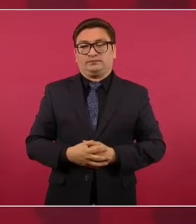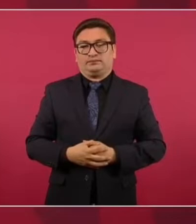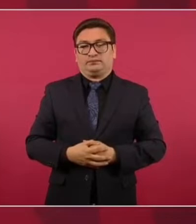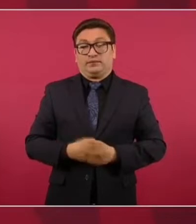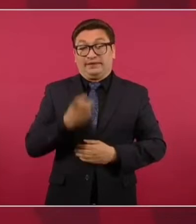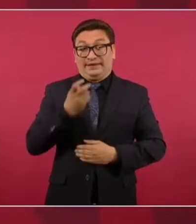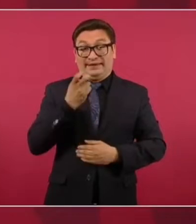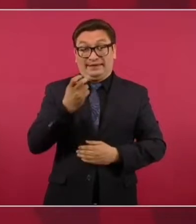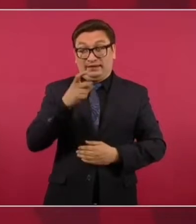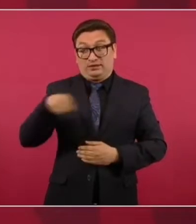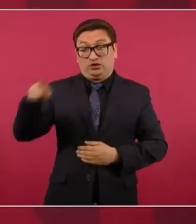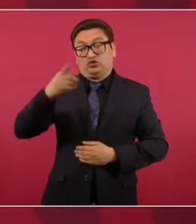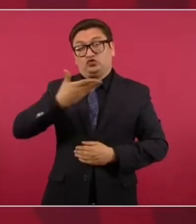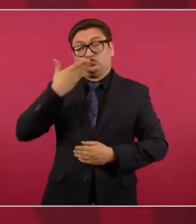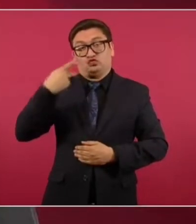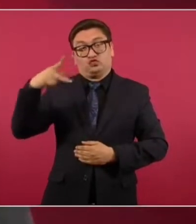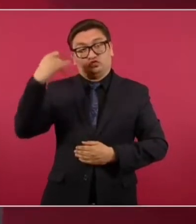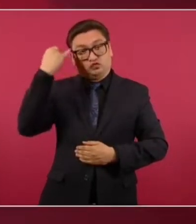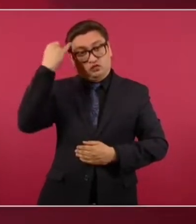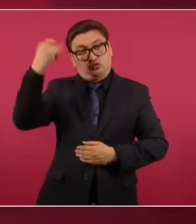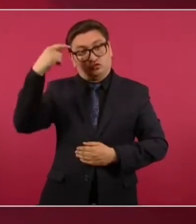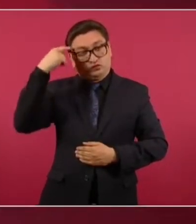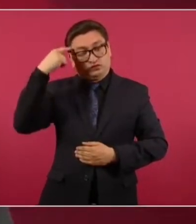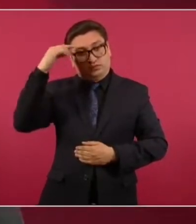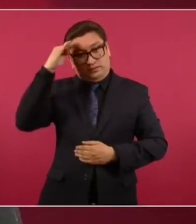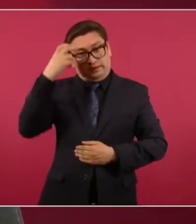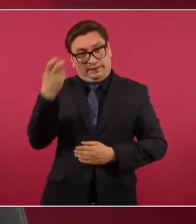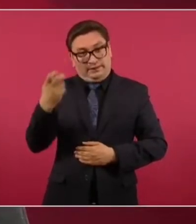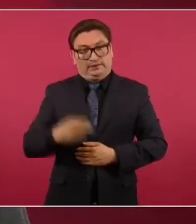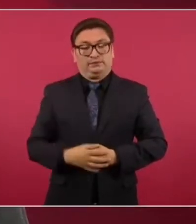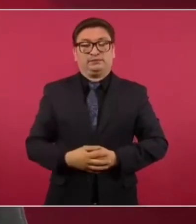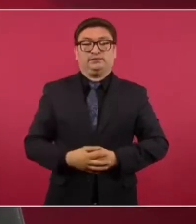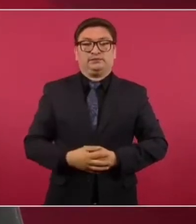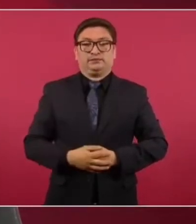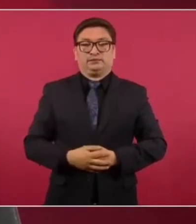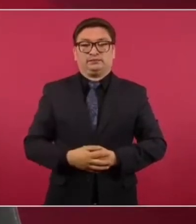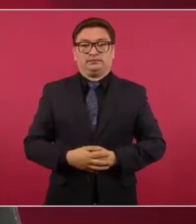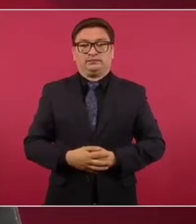del pensamiento conservador en esta materia.